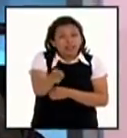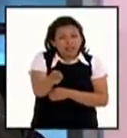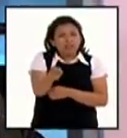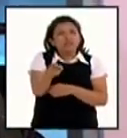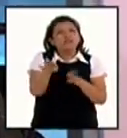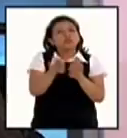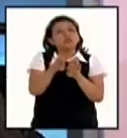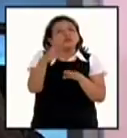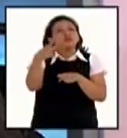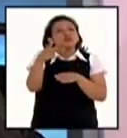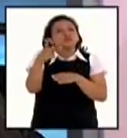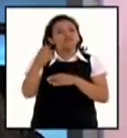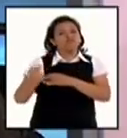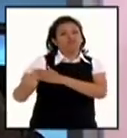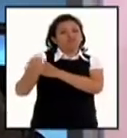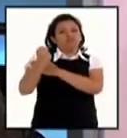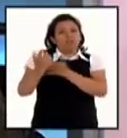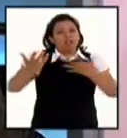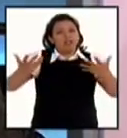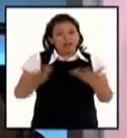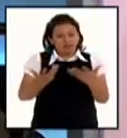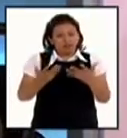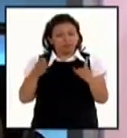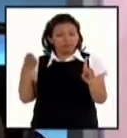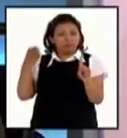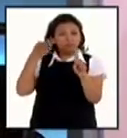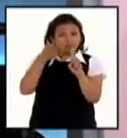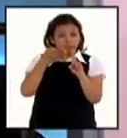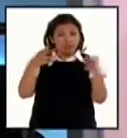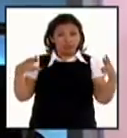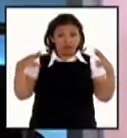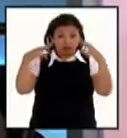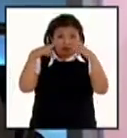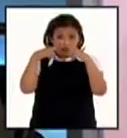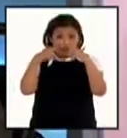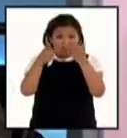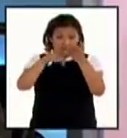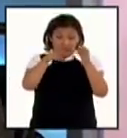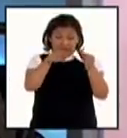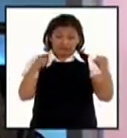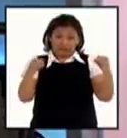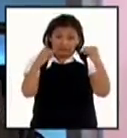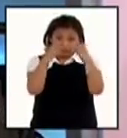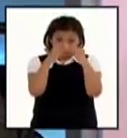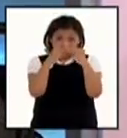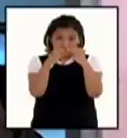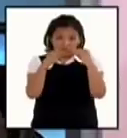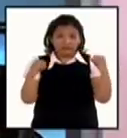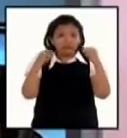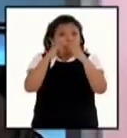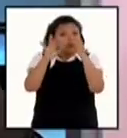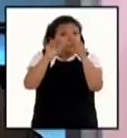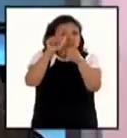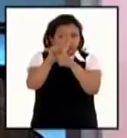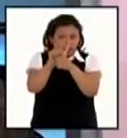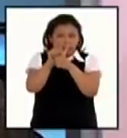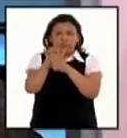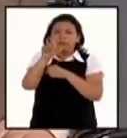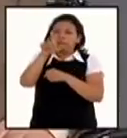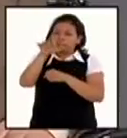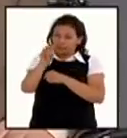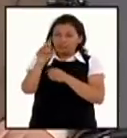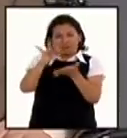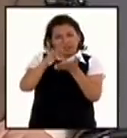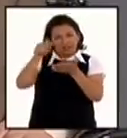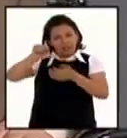el ejercicio del poder desde la perspectiva de las religiones como instituciones pues, sociales. Elio, muchas gracias por acompañarnos. Muchas